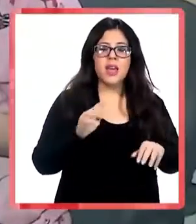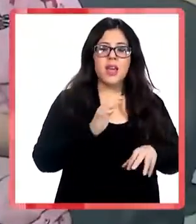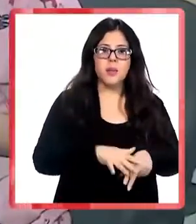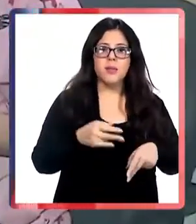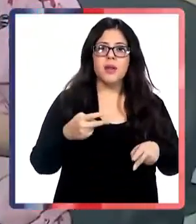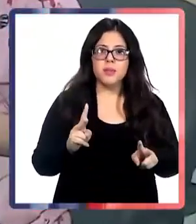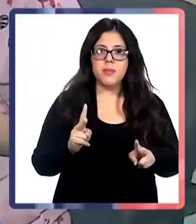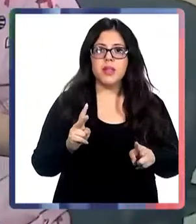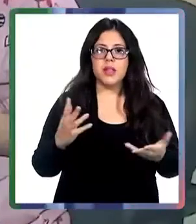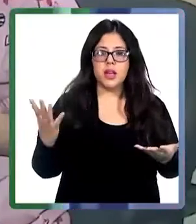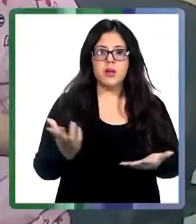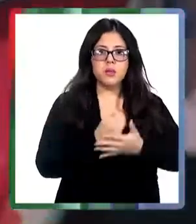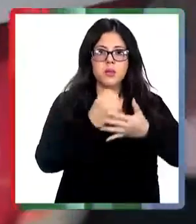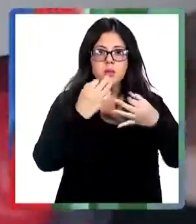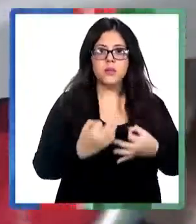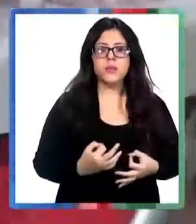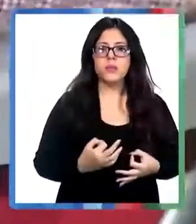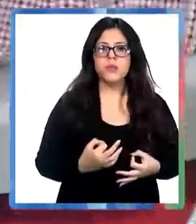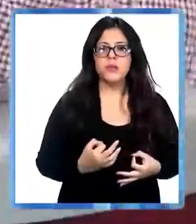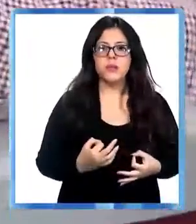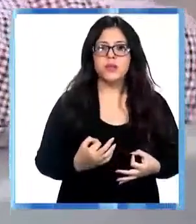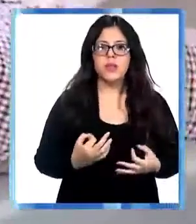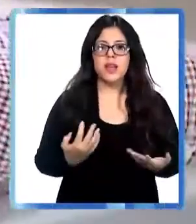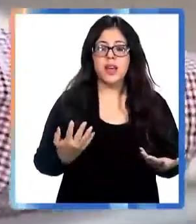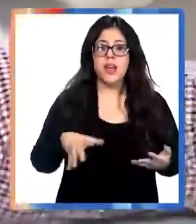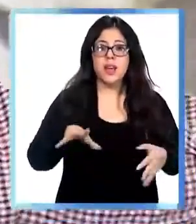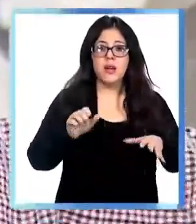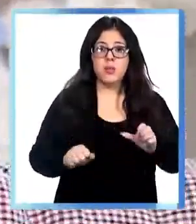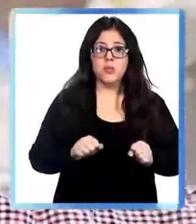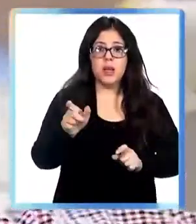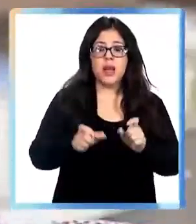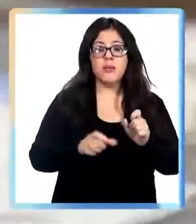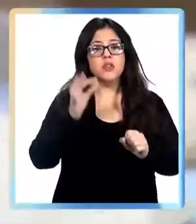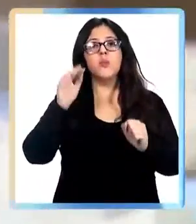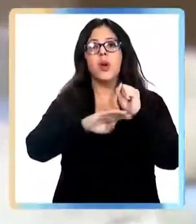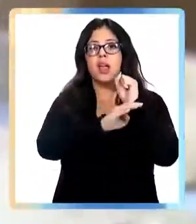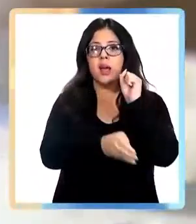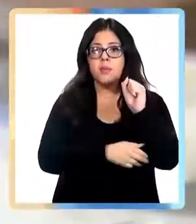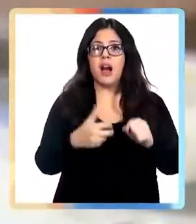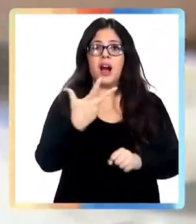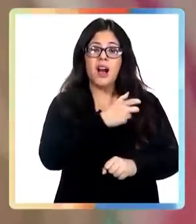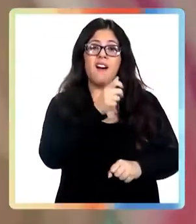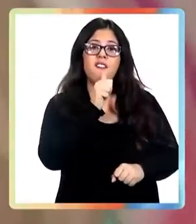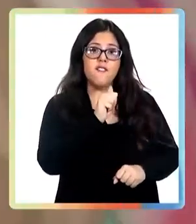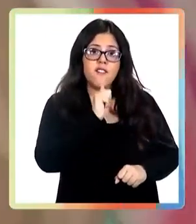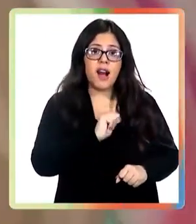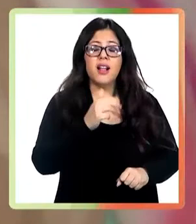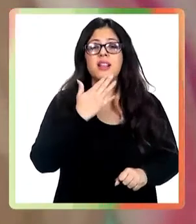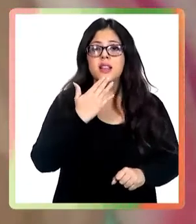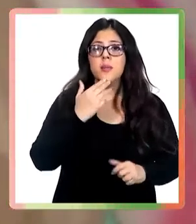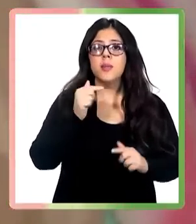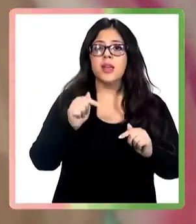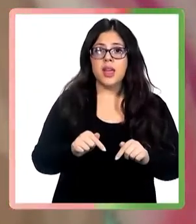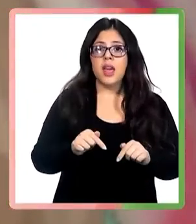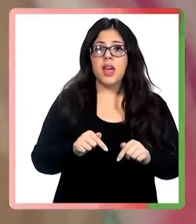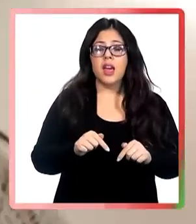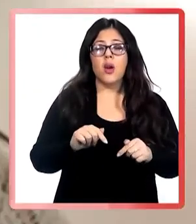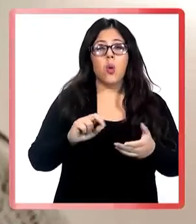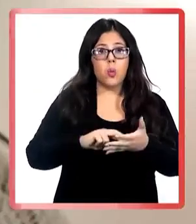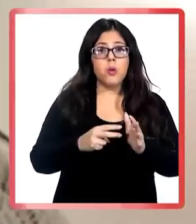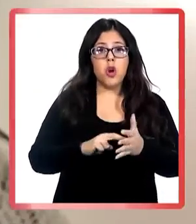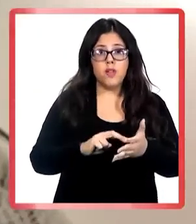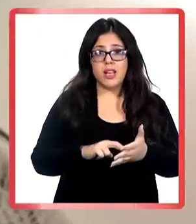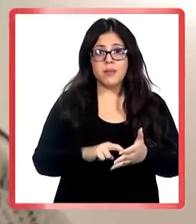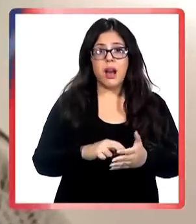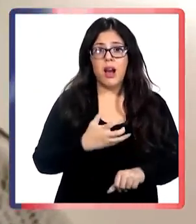nos permiten alcanzar una mayor posibilidad de captar a esas embarazadas que tienen la dosis pendiente. Y además de eso hay una gran desventaja, y